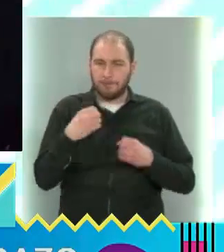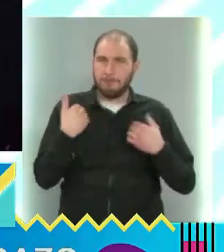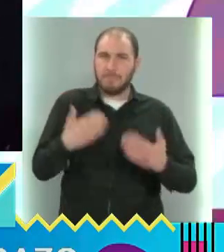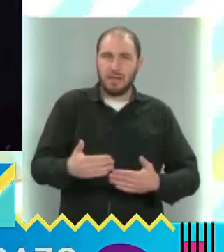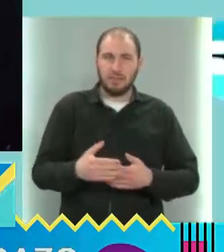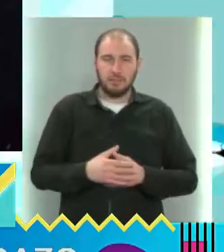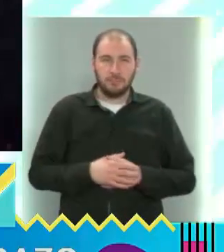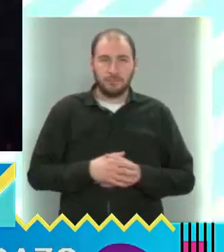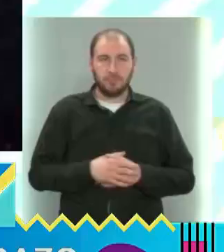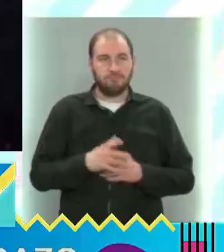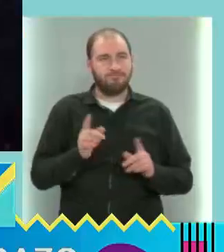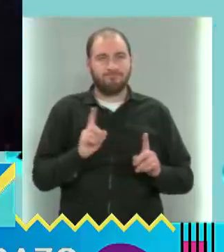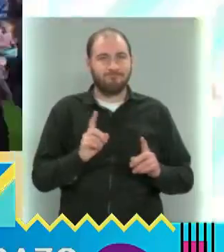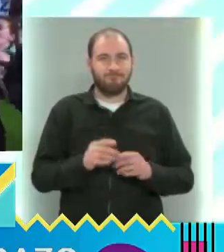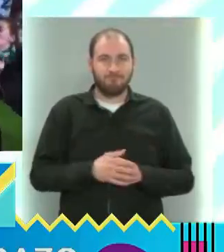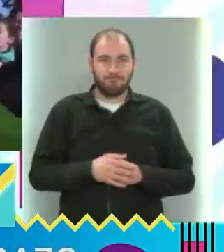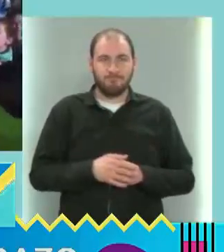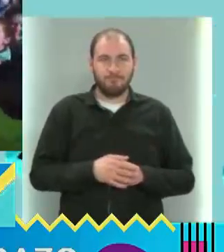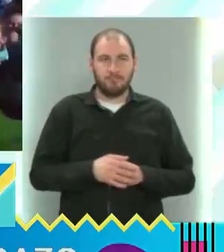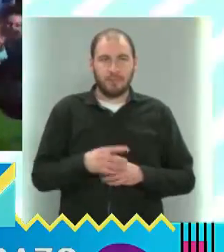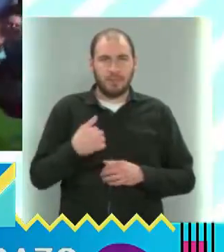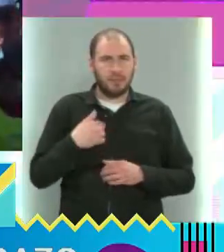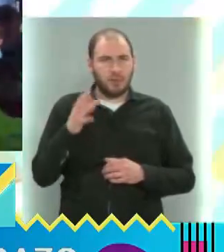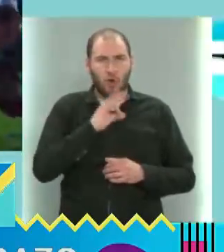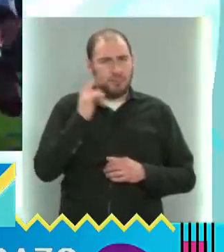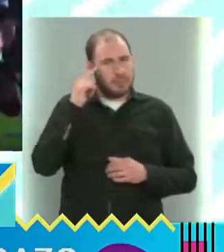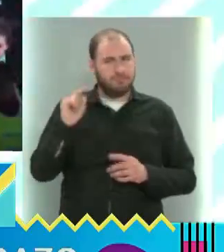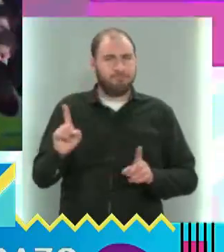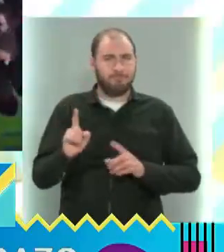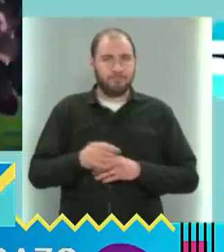poder... No, la verdad es que no lo veo así.